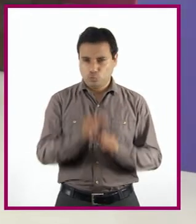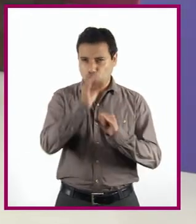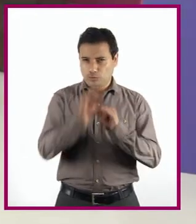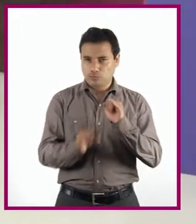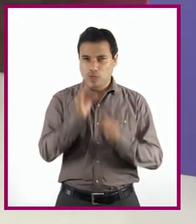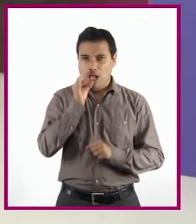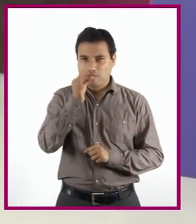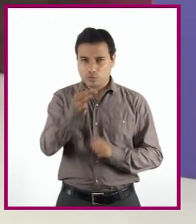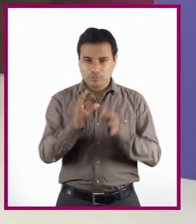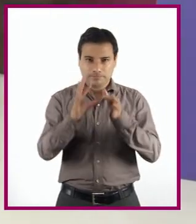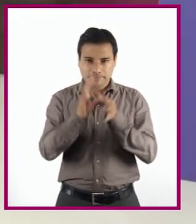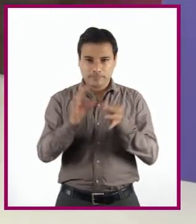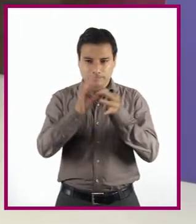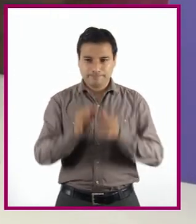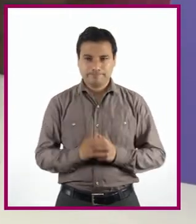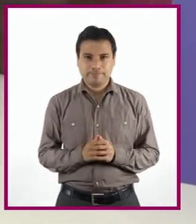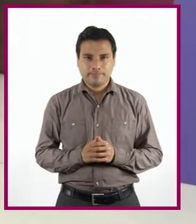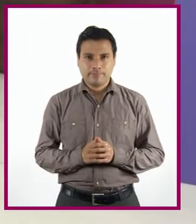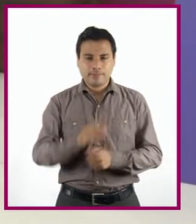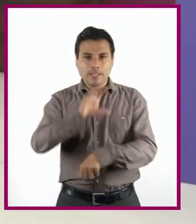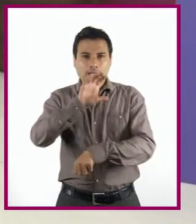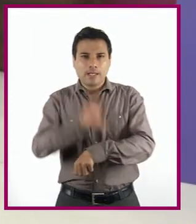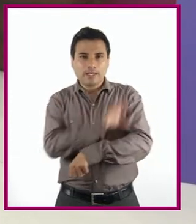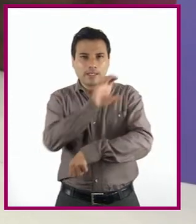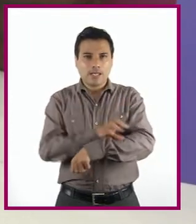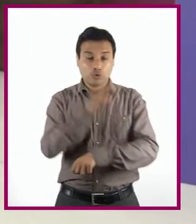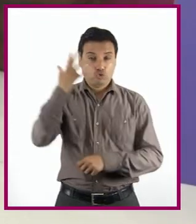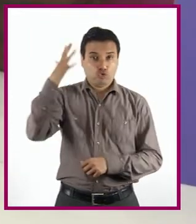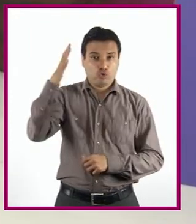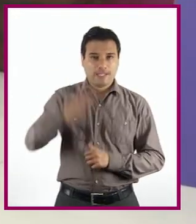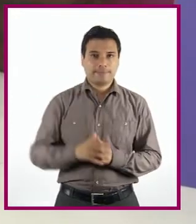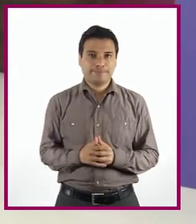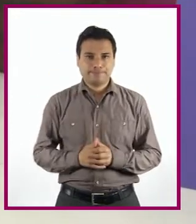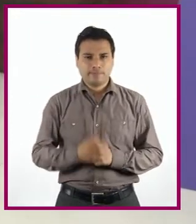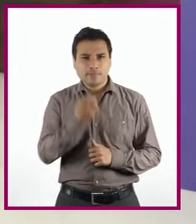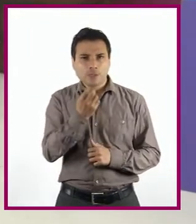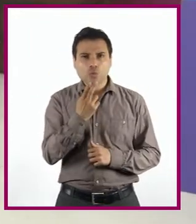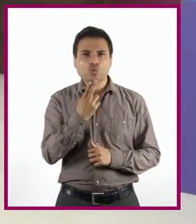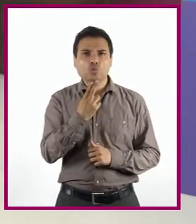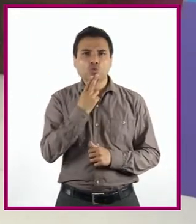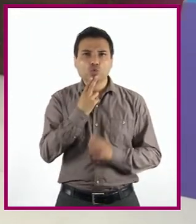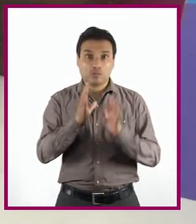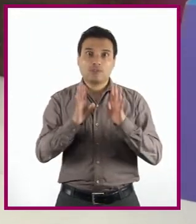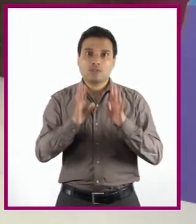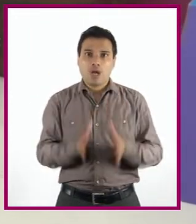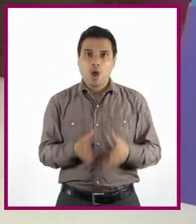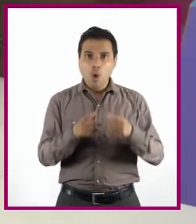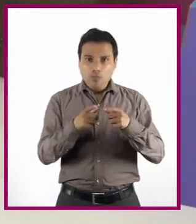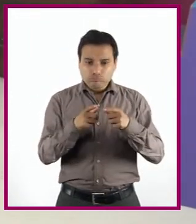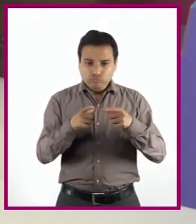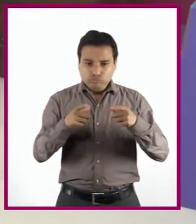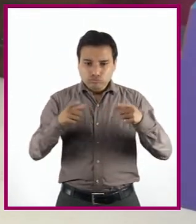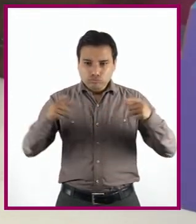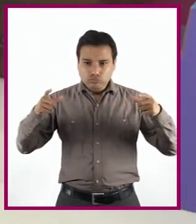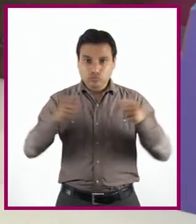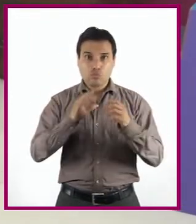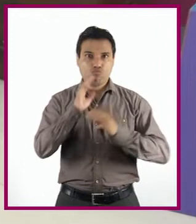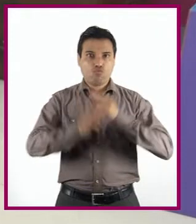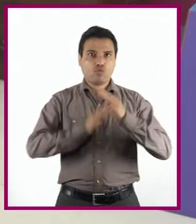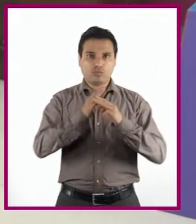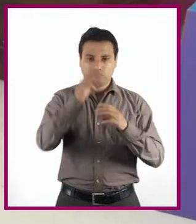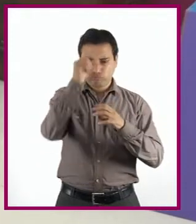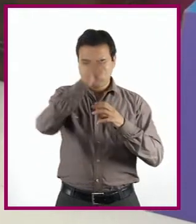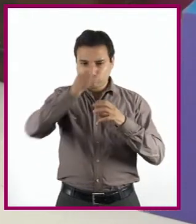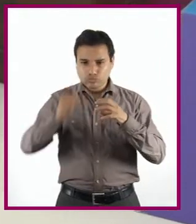Finalmente, hablemos de la energía solar. El uso de esta ha crecido con fuerza en todo el mundo,